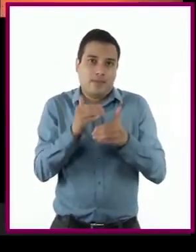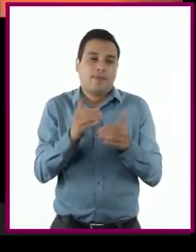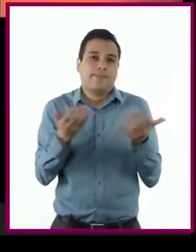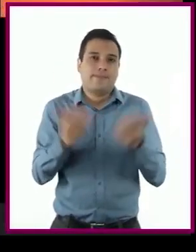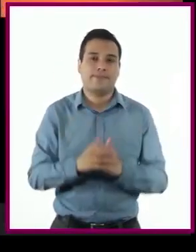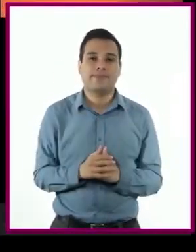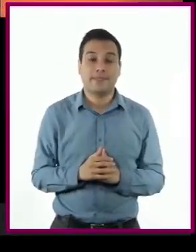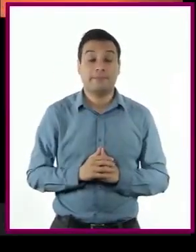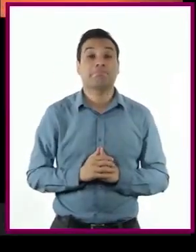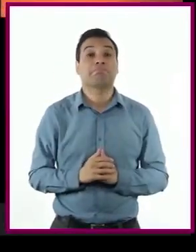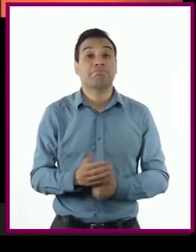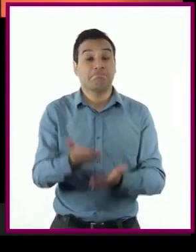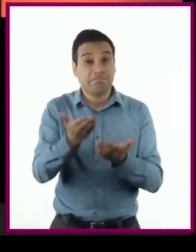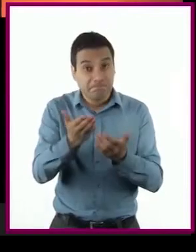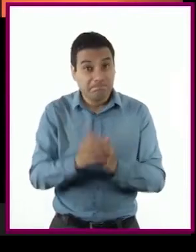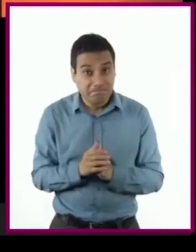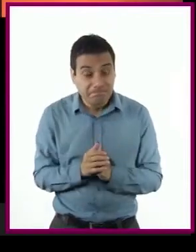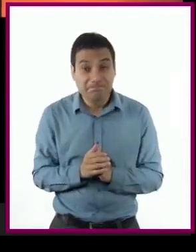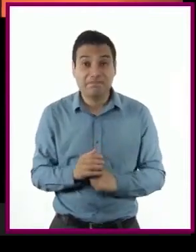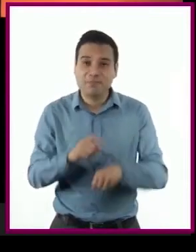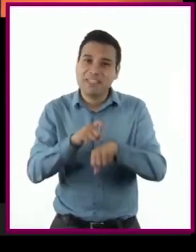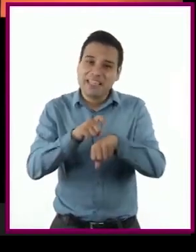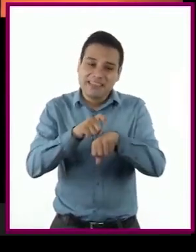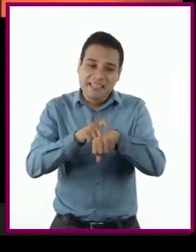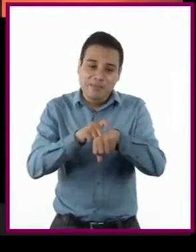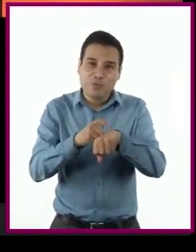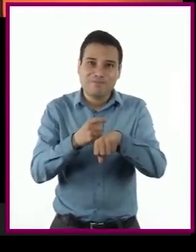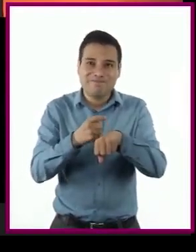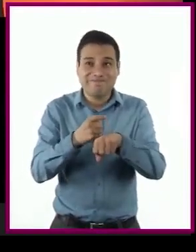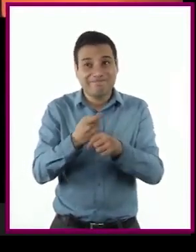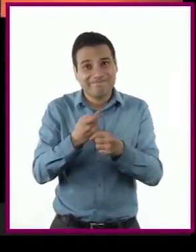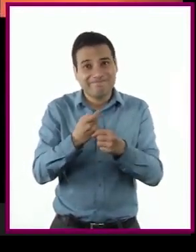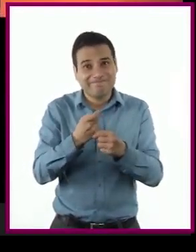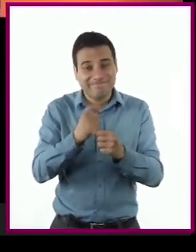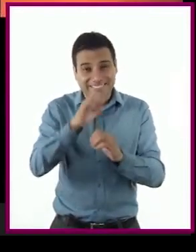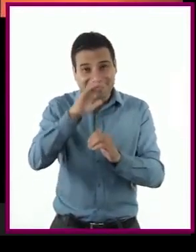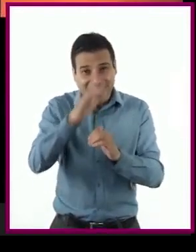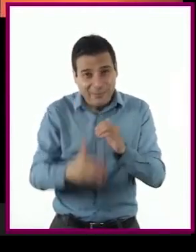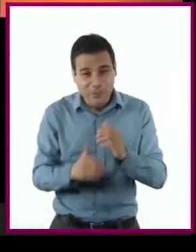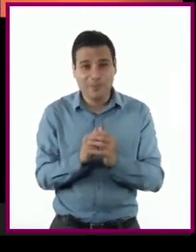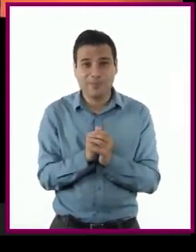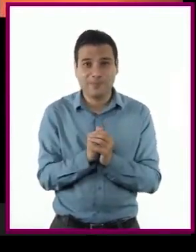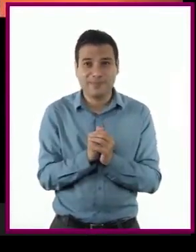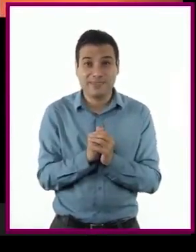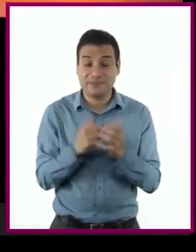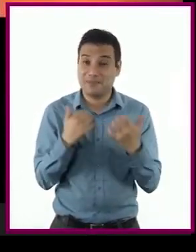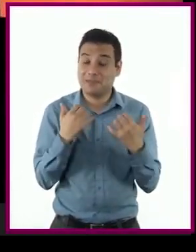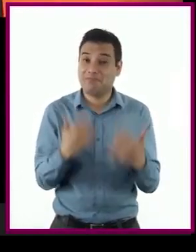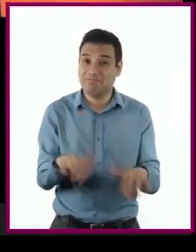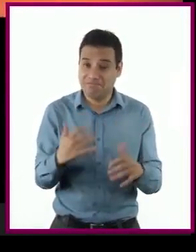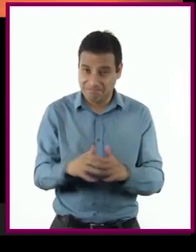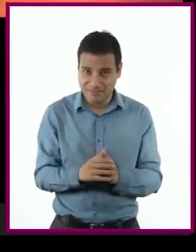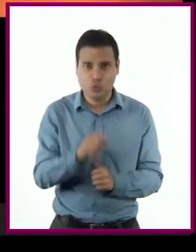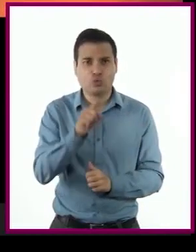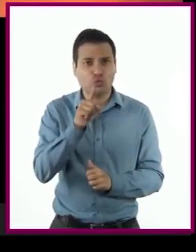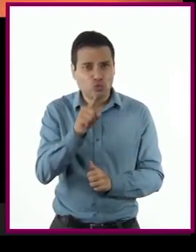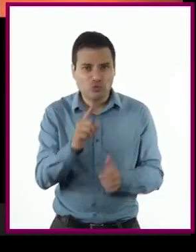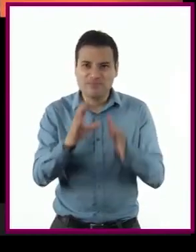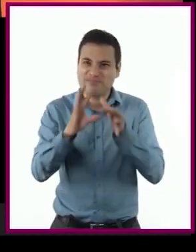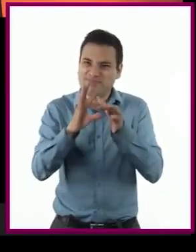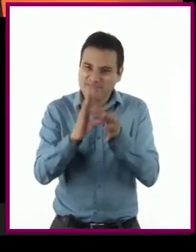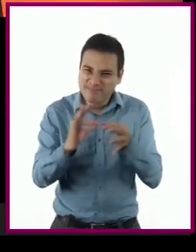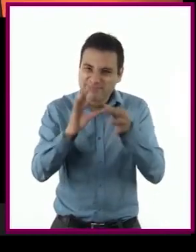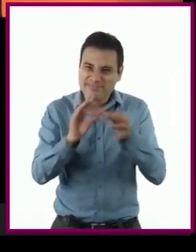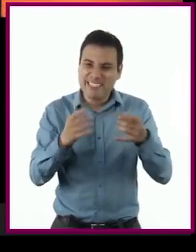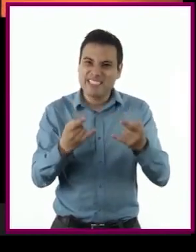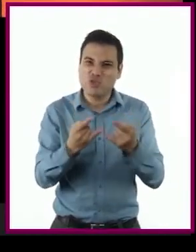Maestro Turing, el tiempo de la sesión es limitado. Sin embargo, Se pudieron analizar sus hazañas